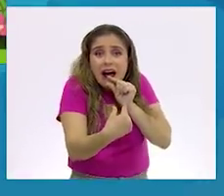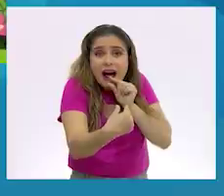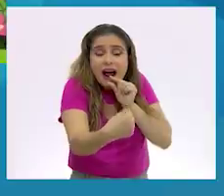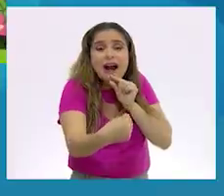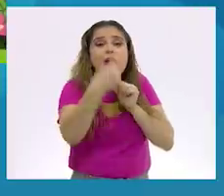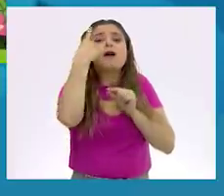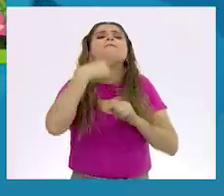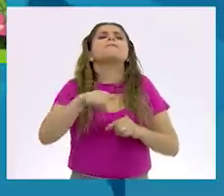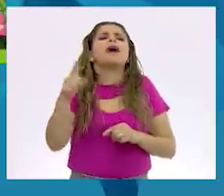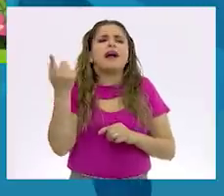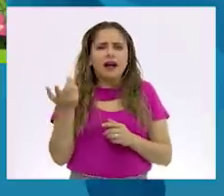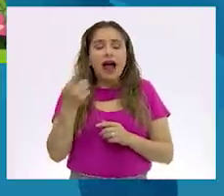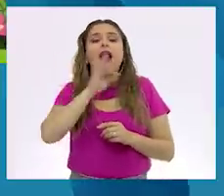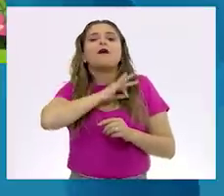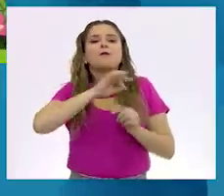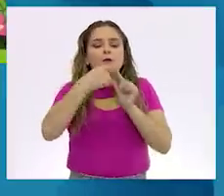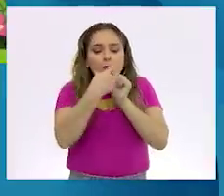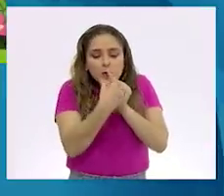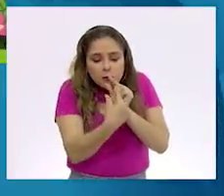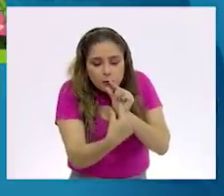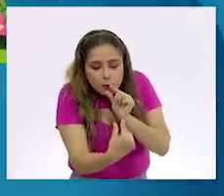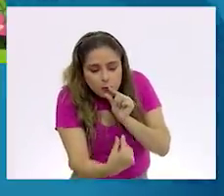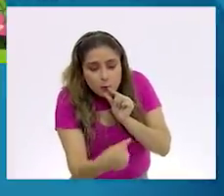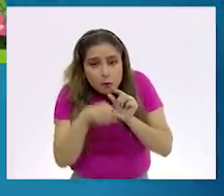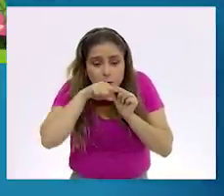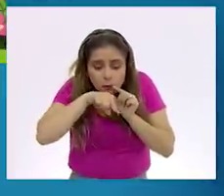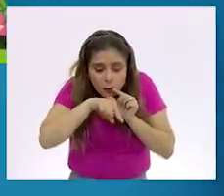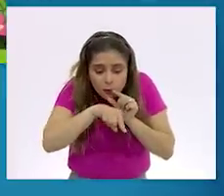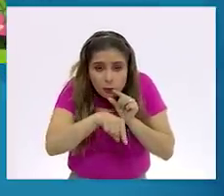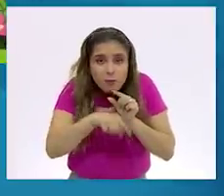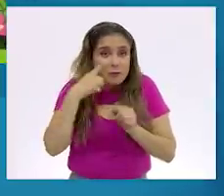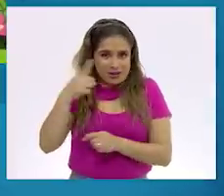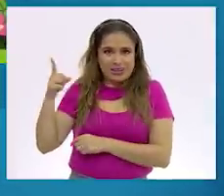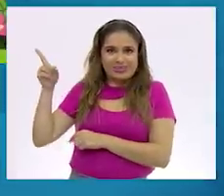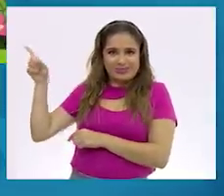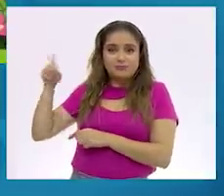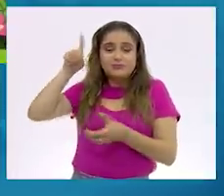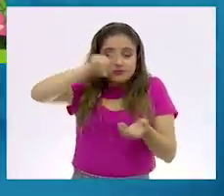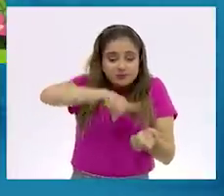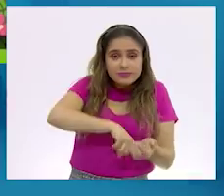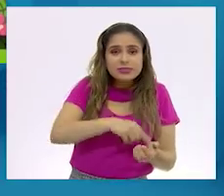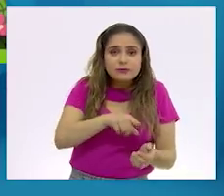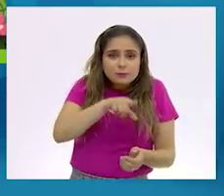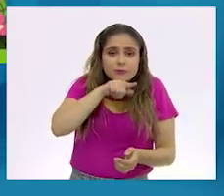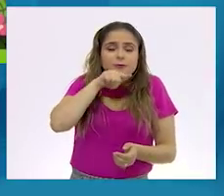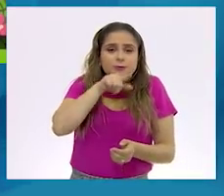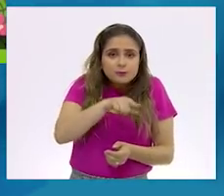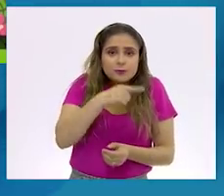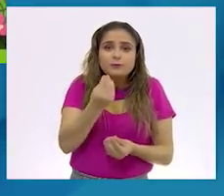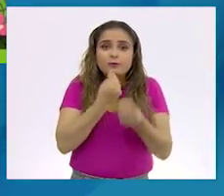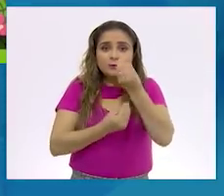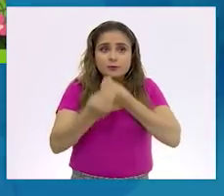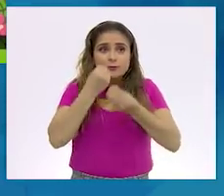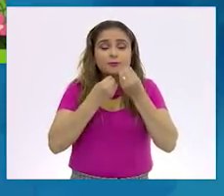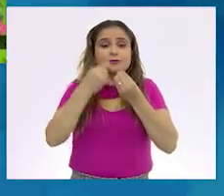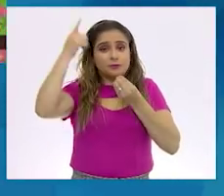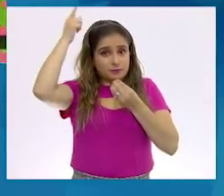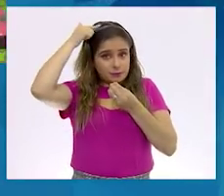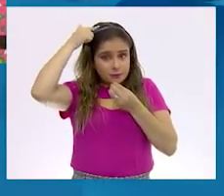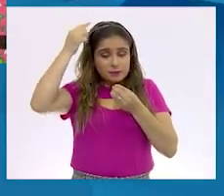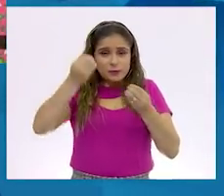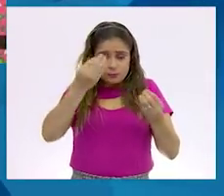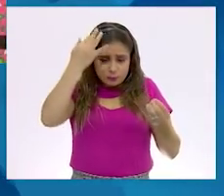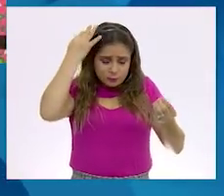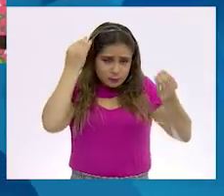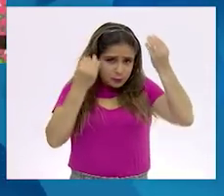larga para que pueda alcanzar el néctar del interior de las flores. Observa. Mientras se alimenta, sus patitas y su cabeza se llenan de